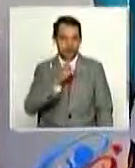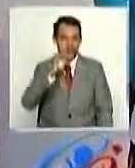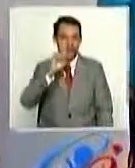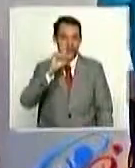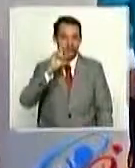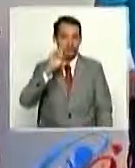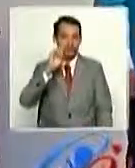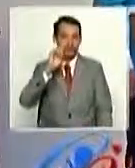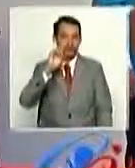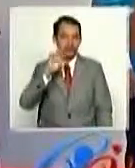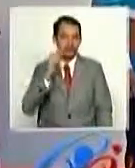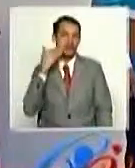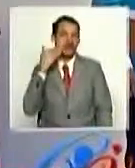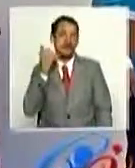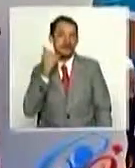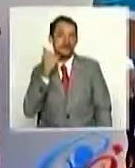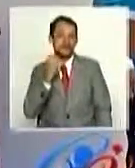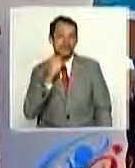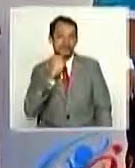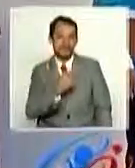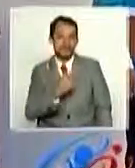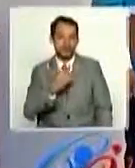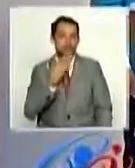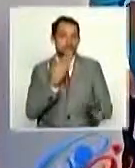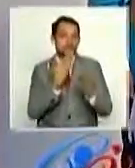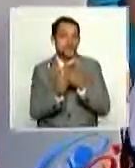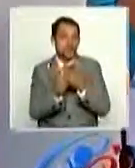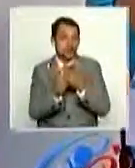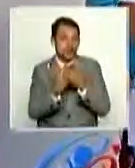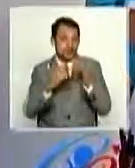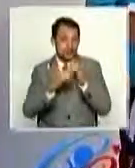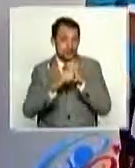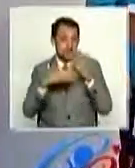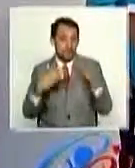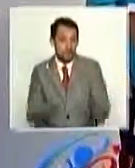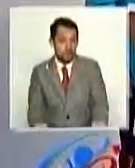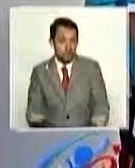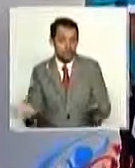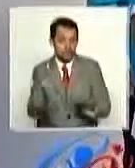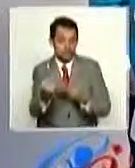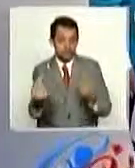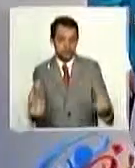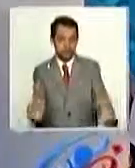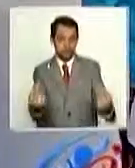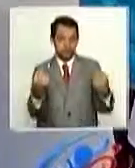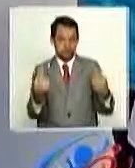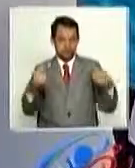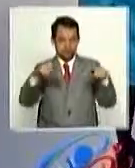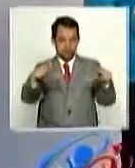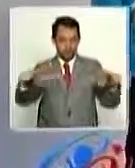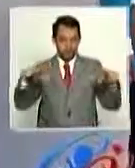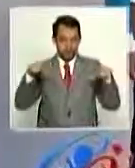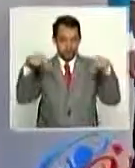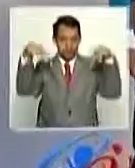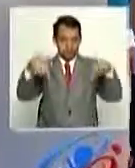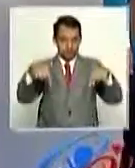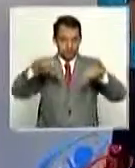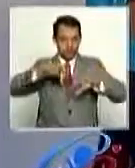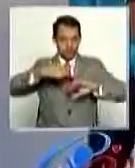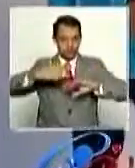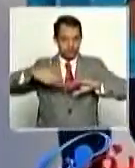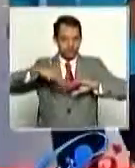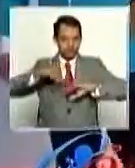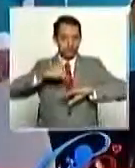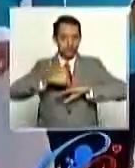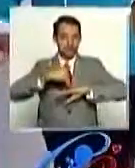buenos días, bienvenidos a toda Conexión Vital, a todos los televidentes, están en nuestra casa, estamos